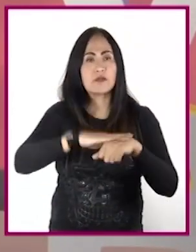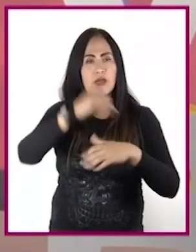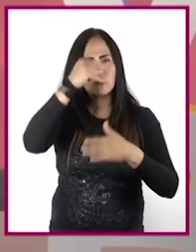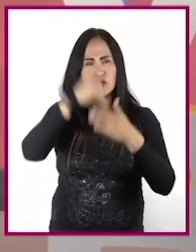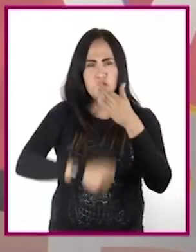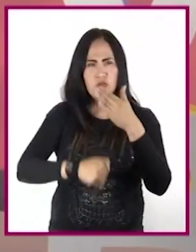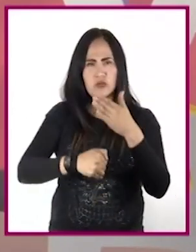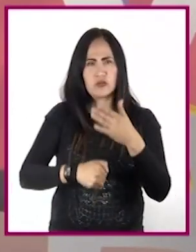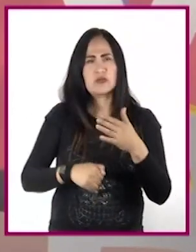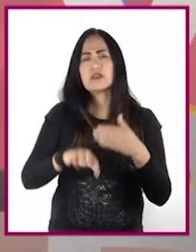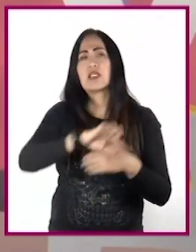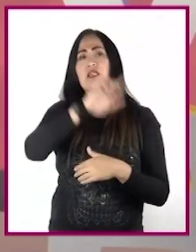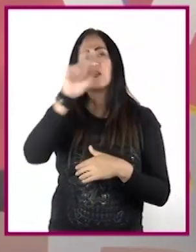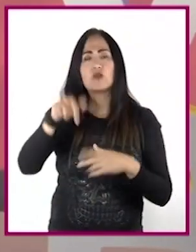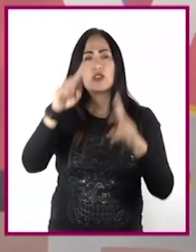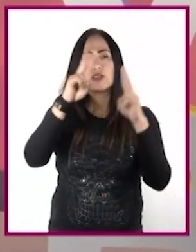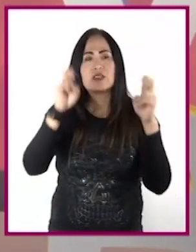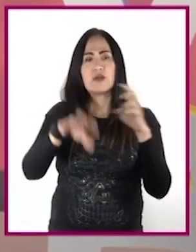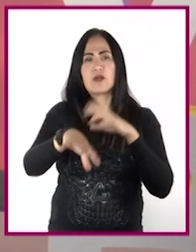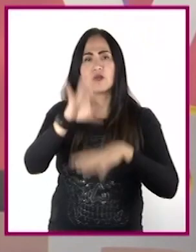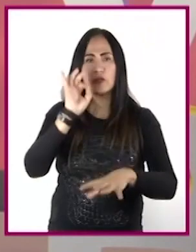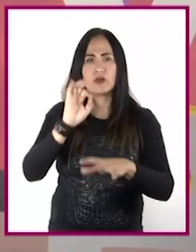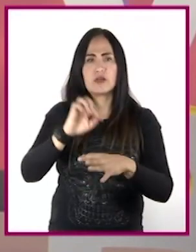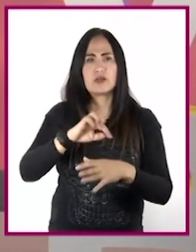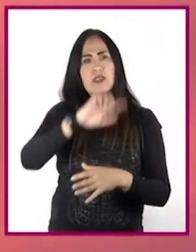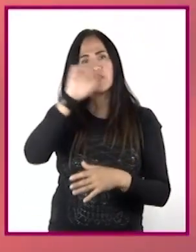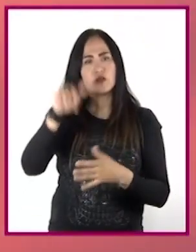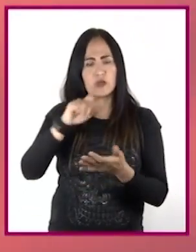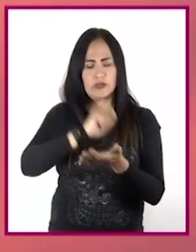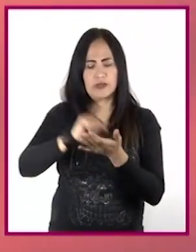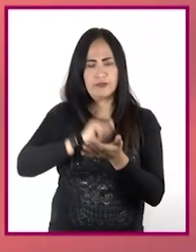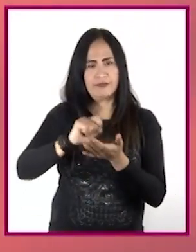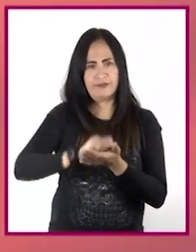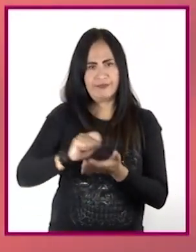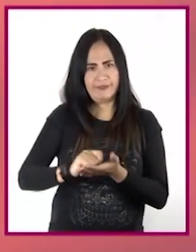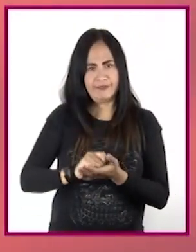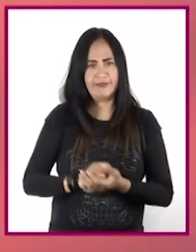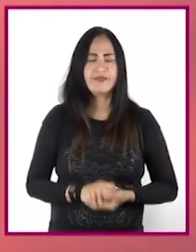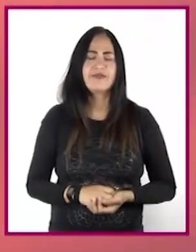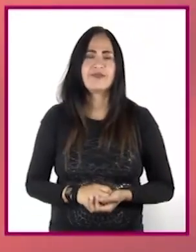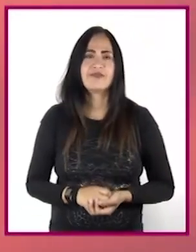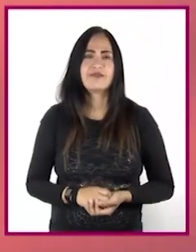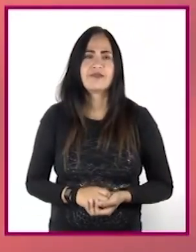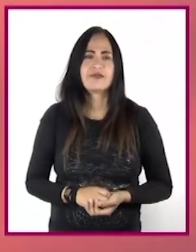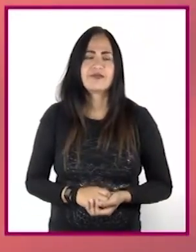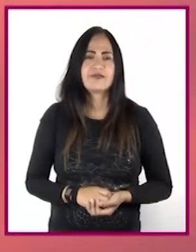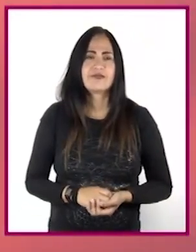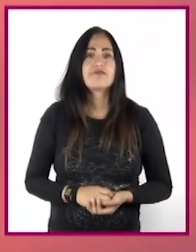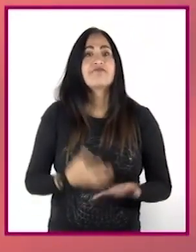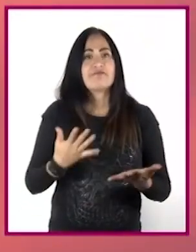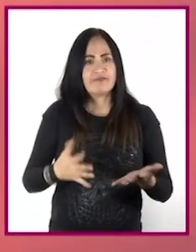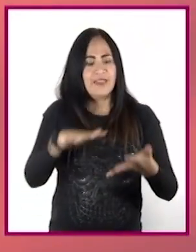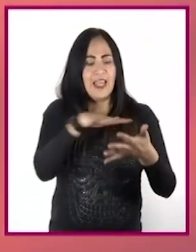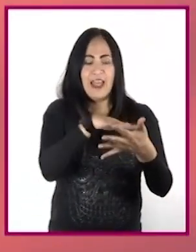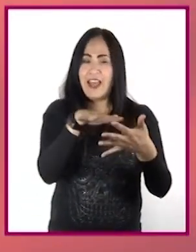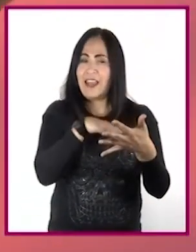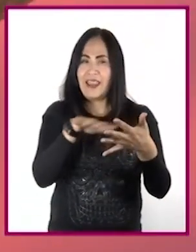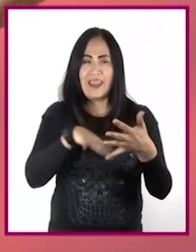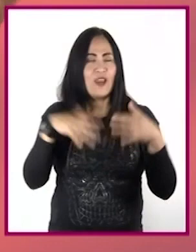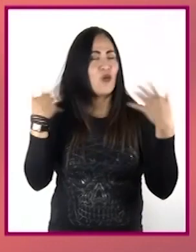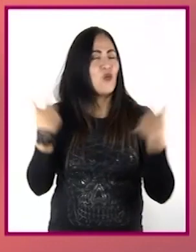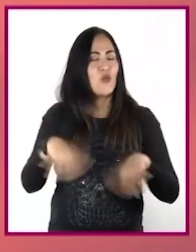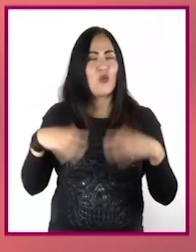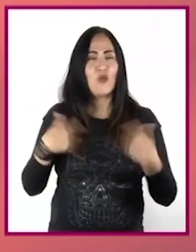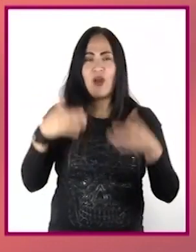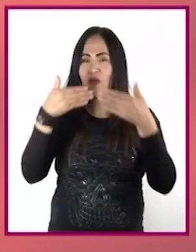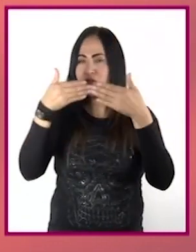podamos seleccionar temas para artículos de opinión. Tengan presente también que leer nos abre